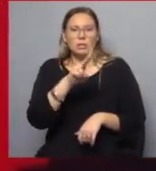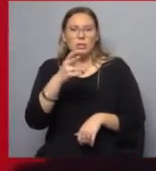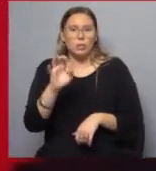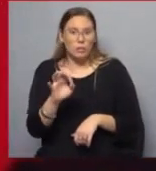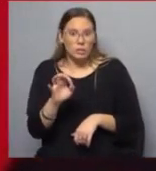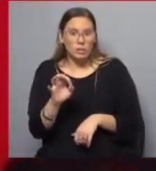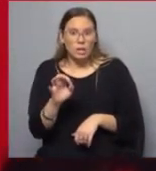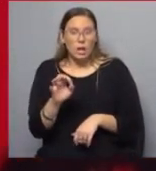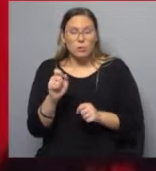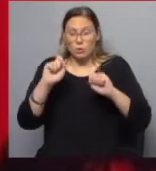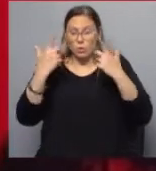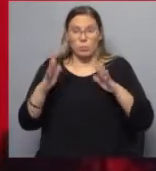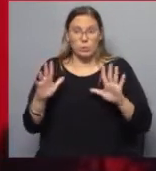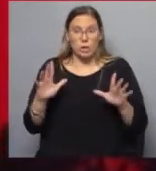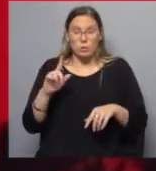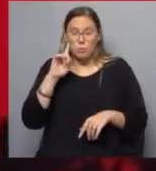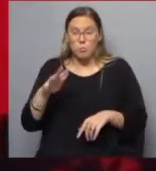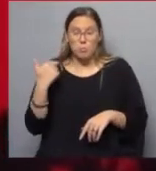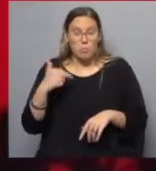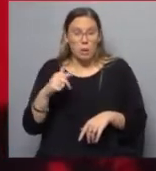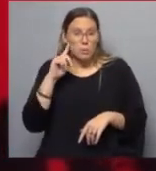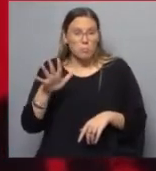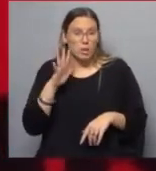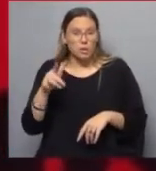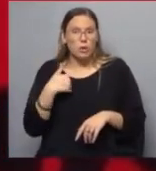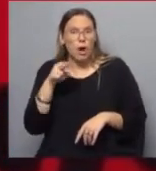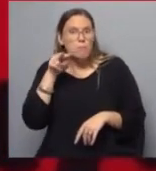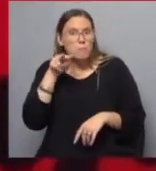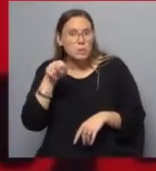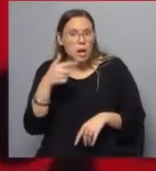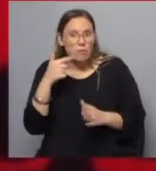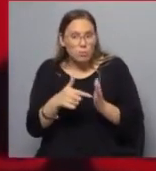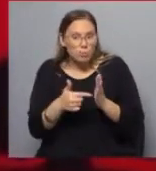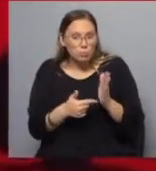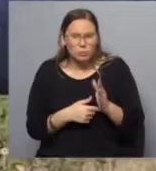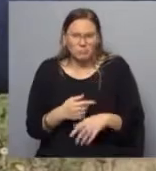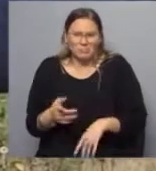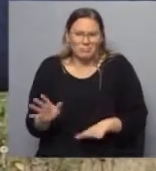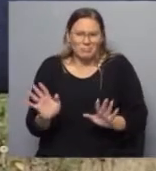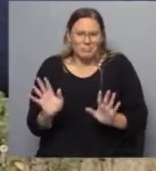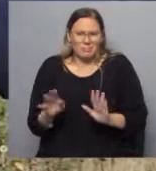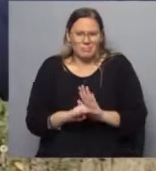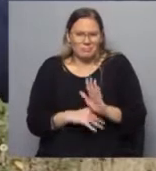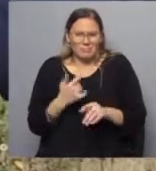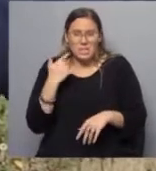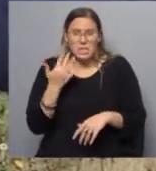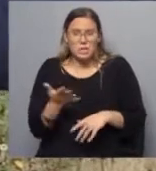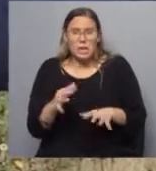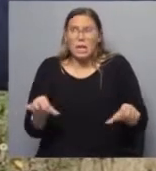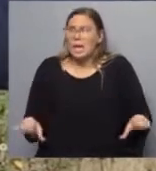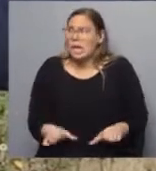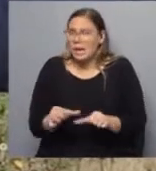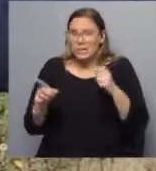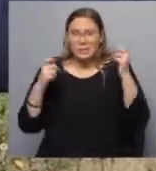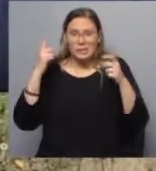720. Fue una sorpresa, no me esperaba. ¿No lo tenías pendiente como para ir mirando punto a punto, no? No, nada. Y ahí dije, ¿qué hago?